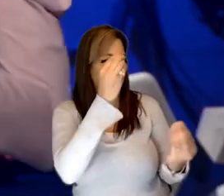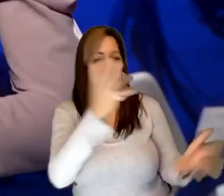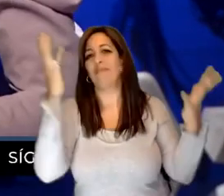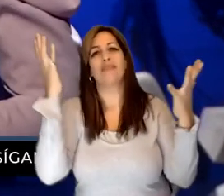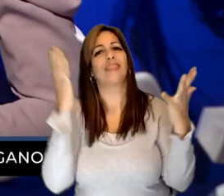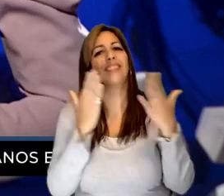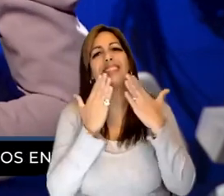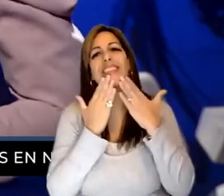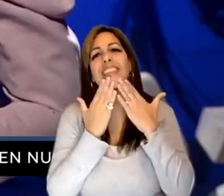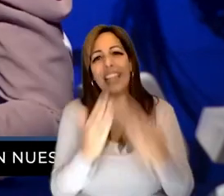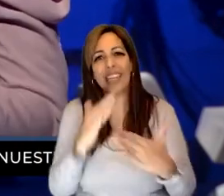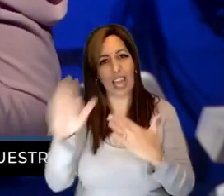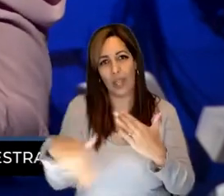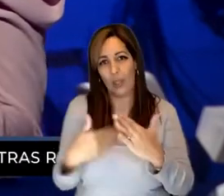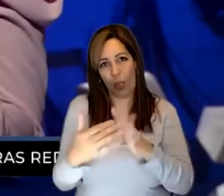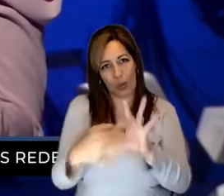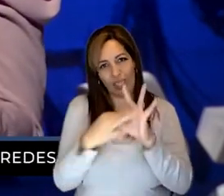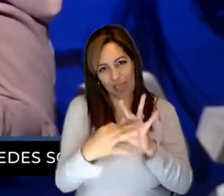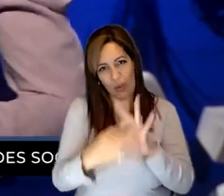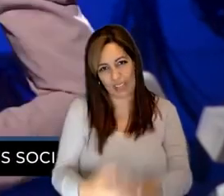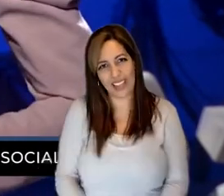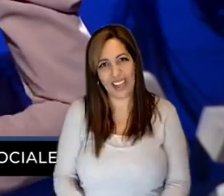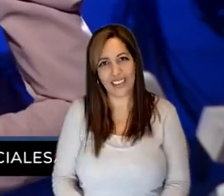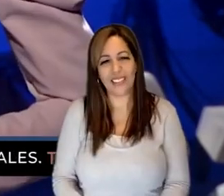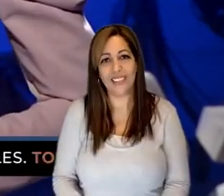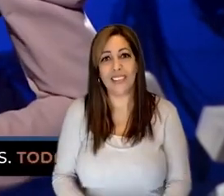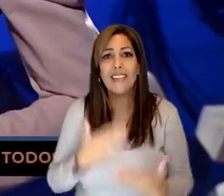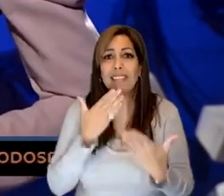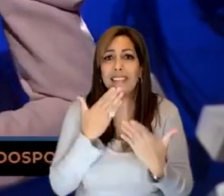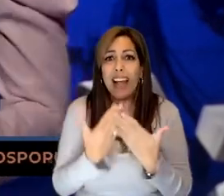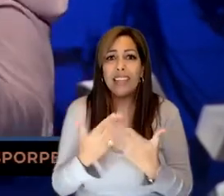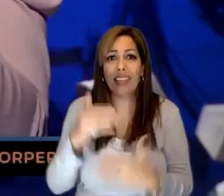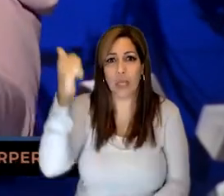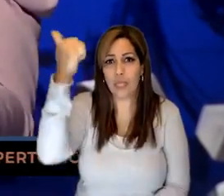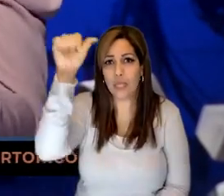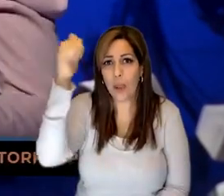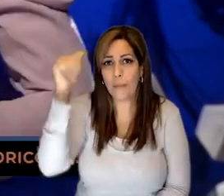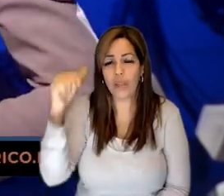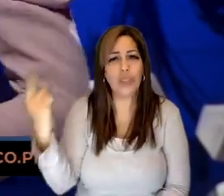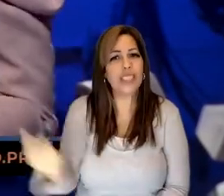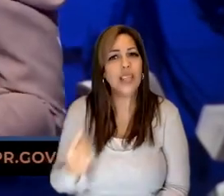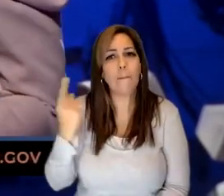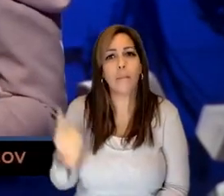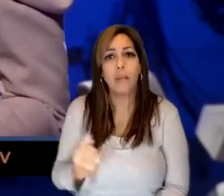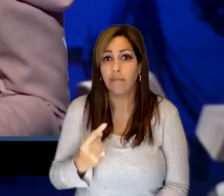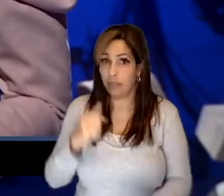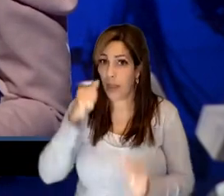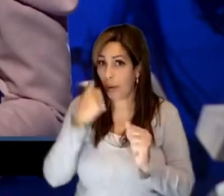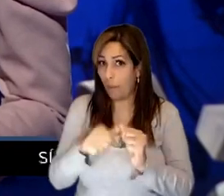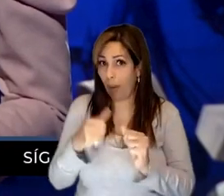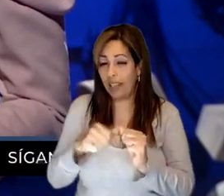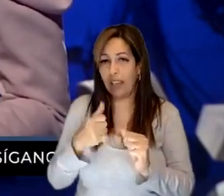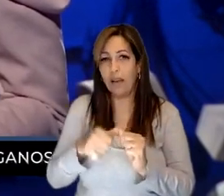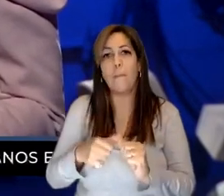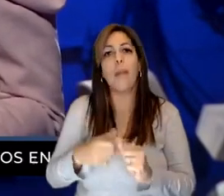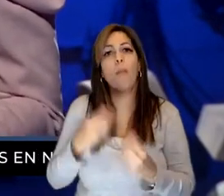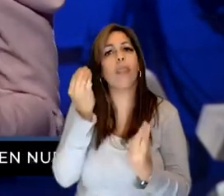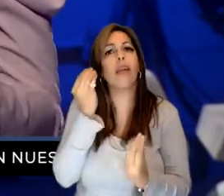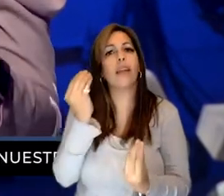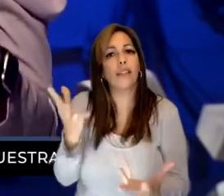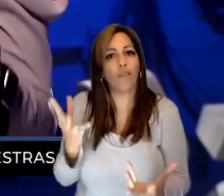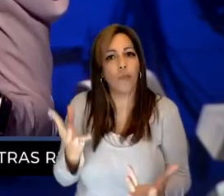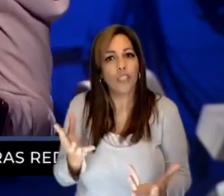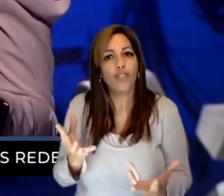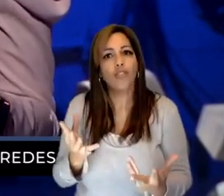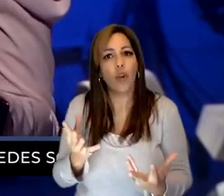Información de primera. Gracias a todos los que se han estado conectando aquí y uniéndose cada domingo con nosotros. Recuerden que siempre